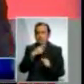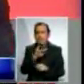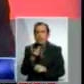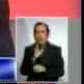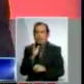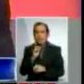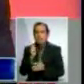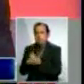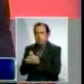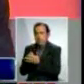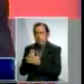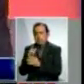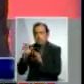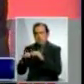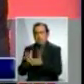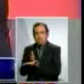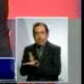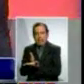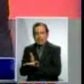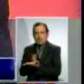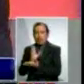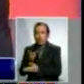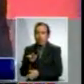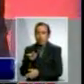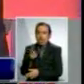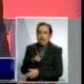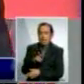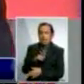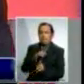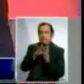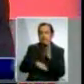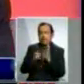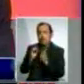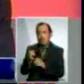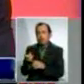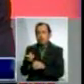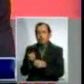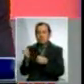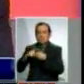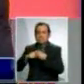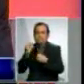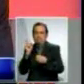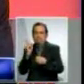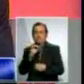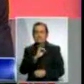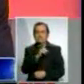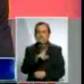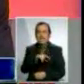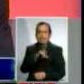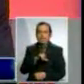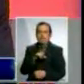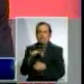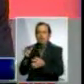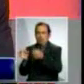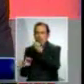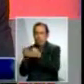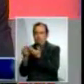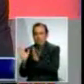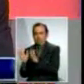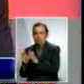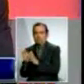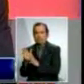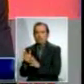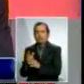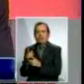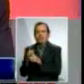y seguir pagando más para mantener su plan o cambiarse un plan más barato o cambiarse y zape y los tribunales abrieron una línea de